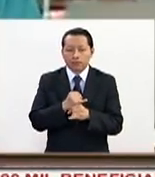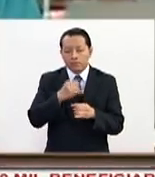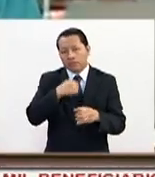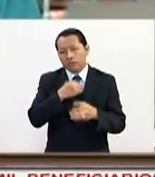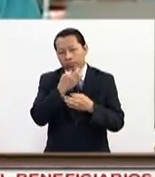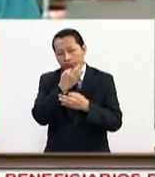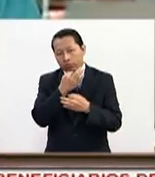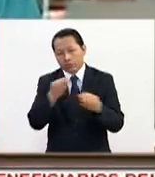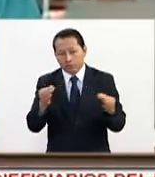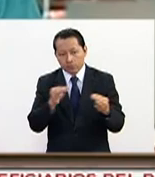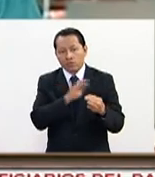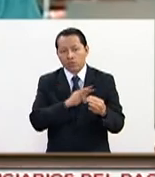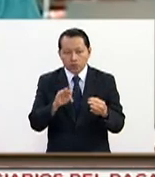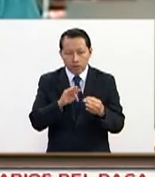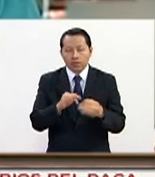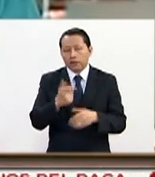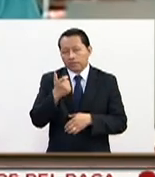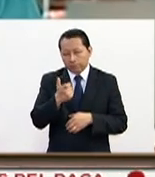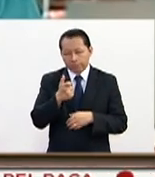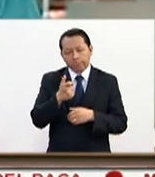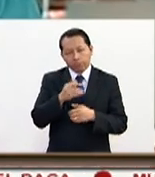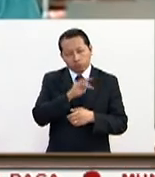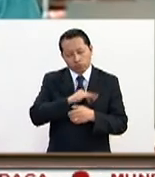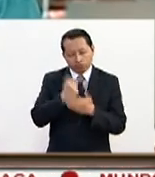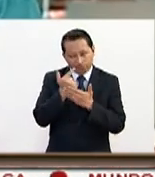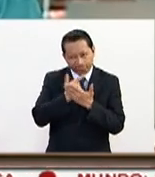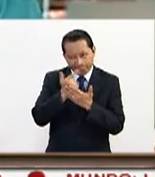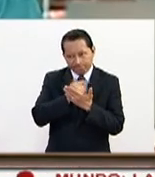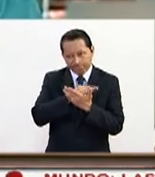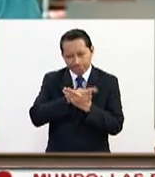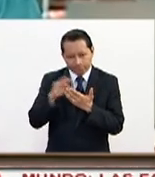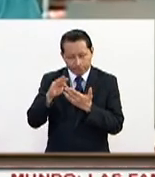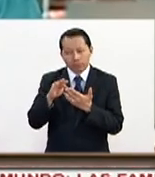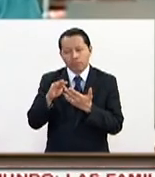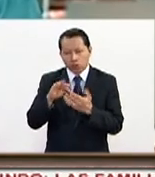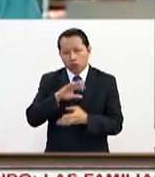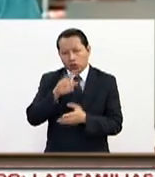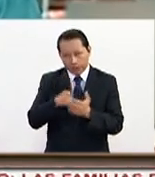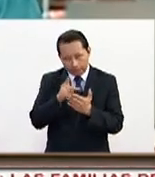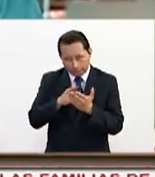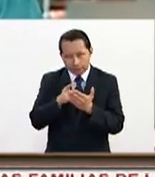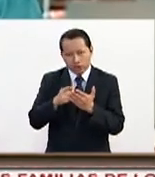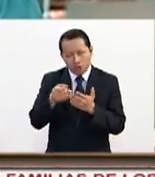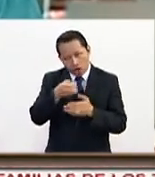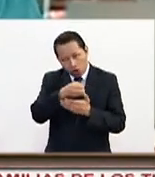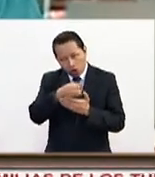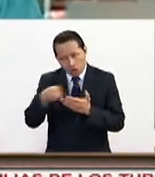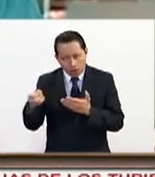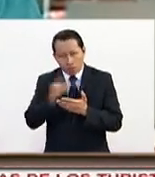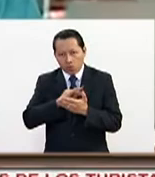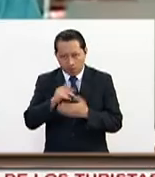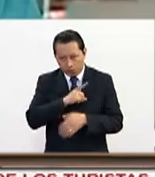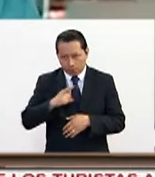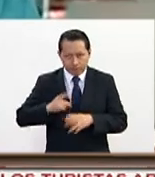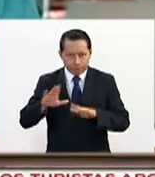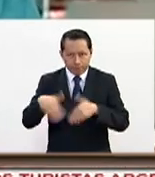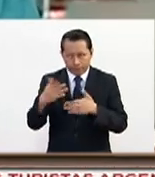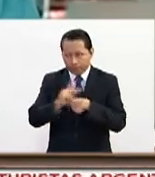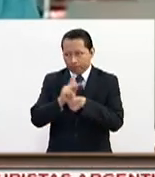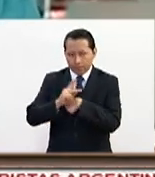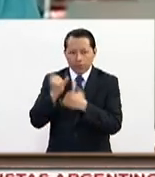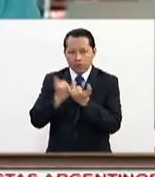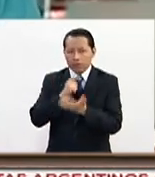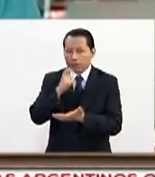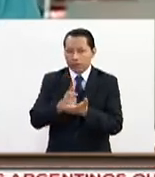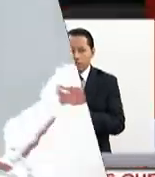decreto un refinanciamiento y una reestructuración de la deuda externa y de todos los pagos de